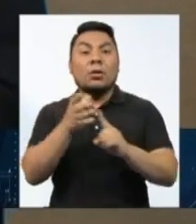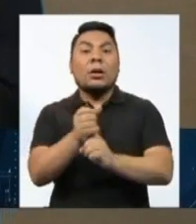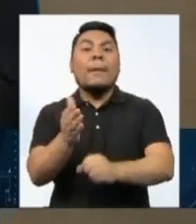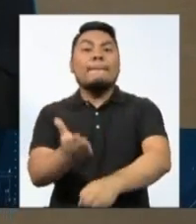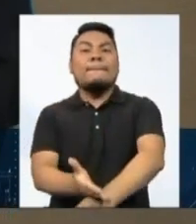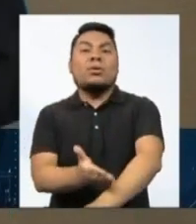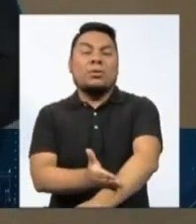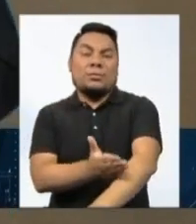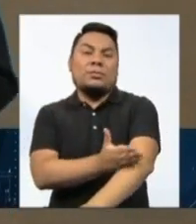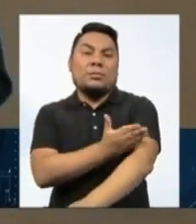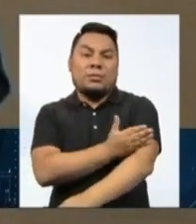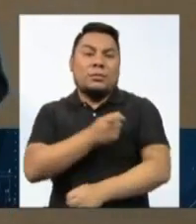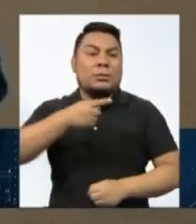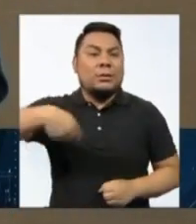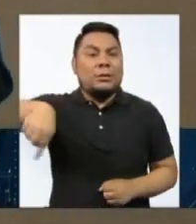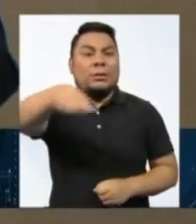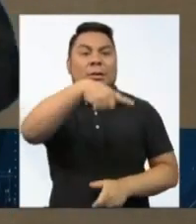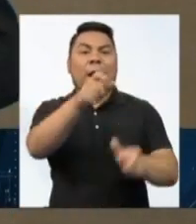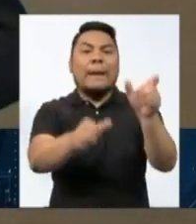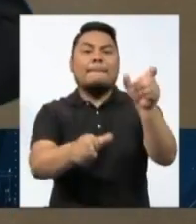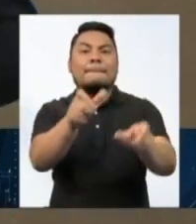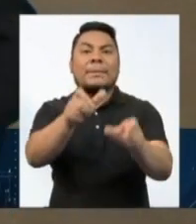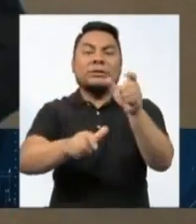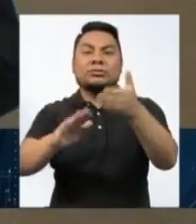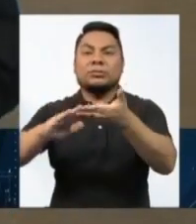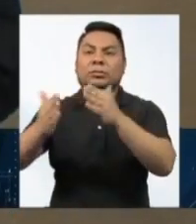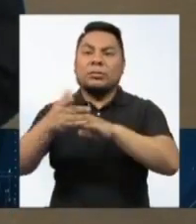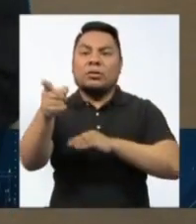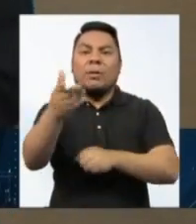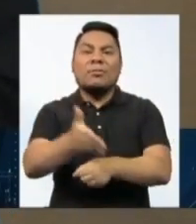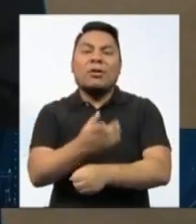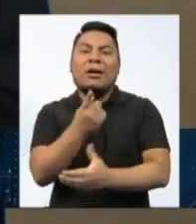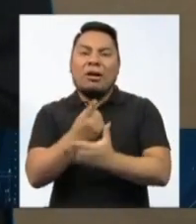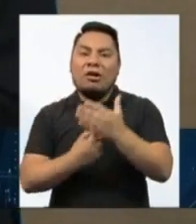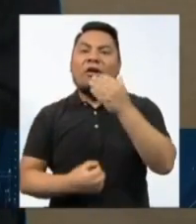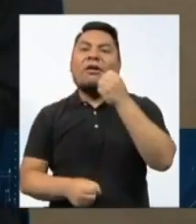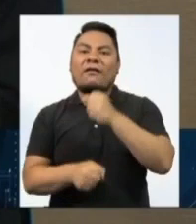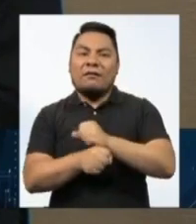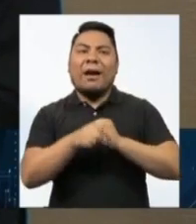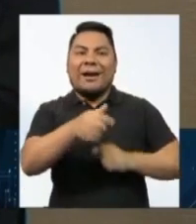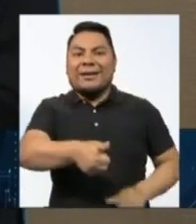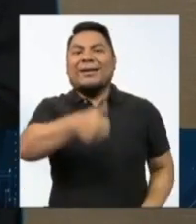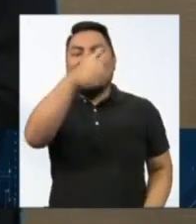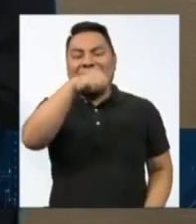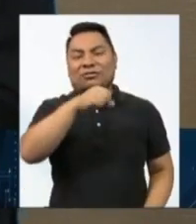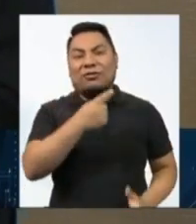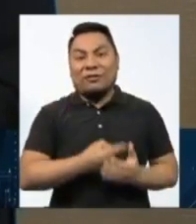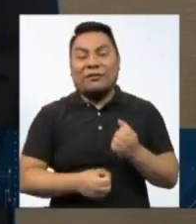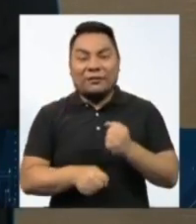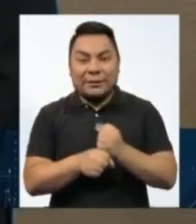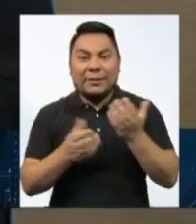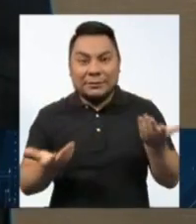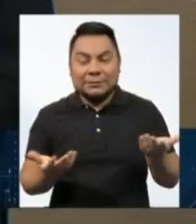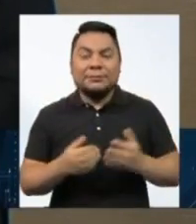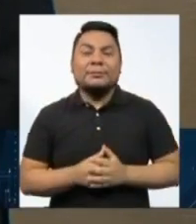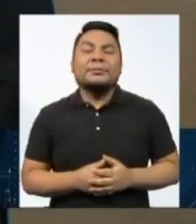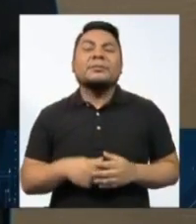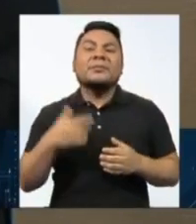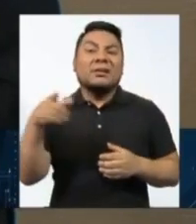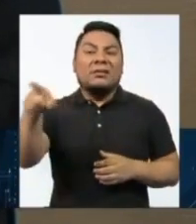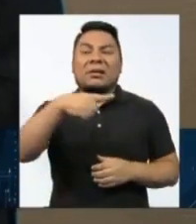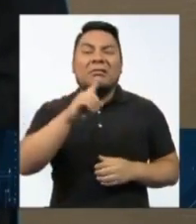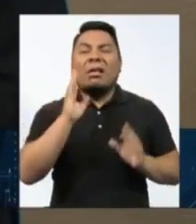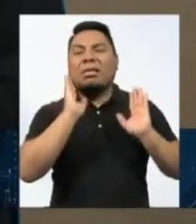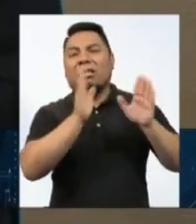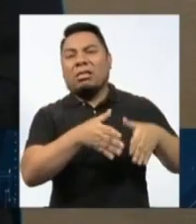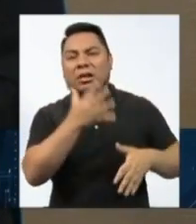poco la población comience a confiar nuevamente en sus instituciones, que había dejado de